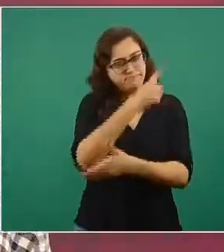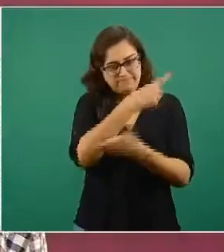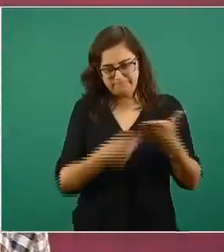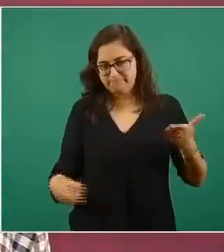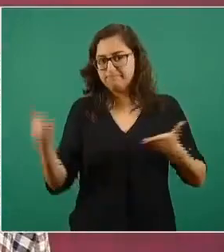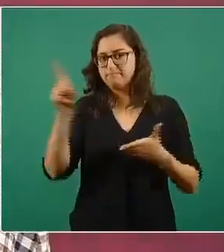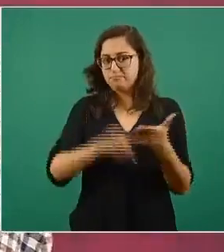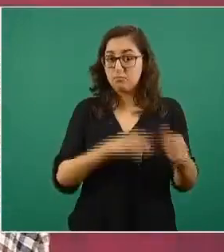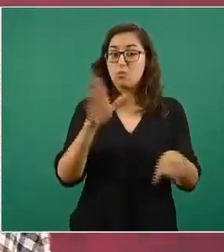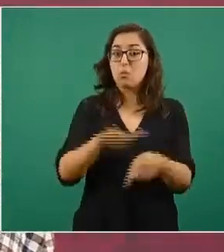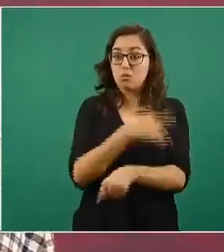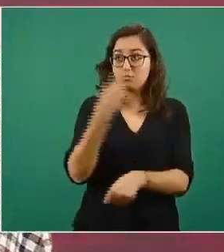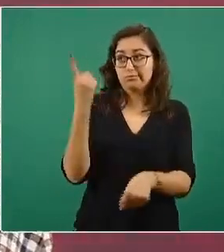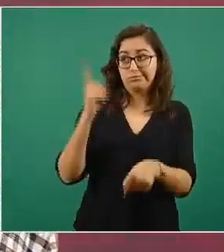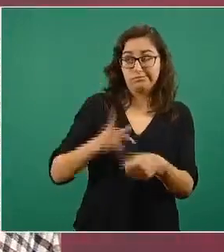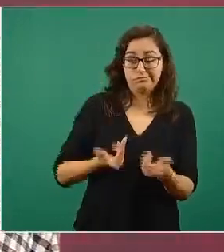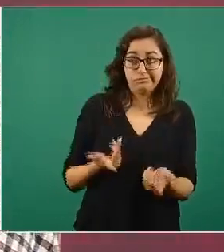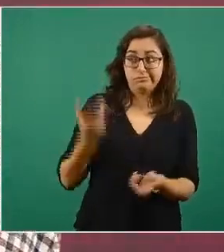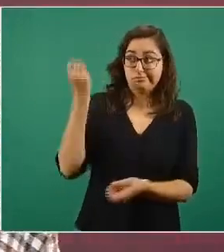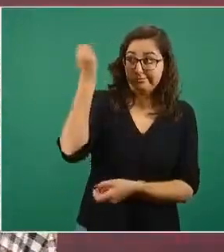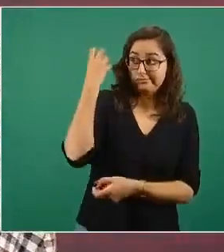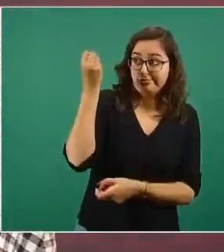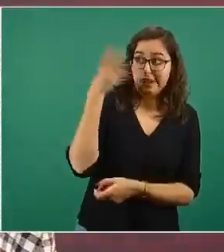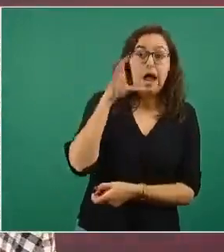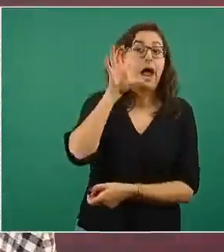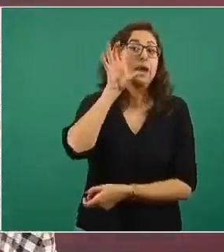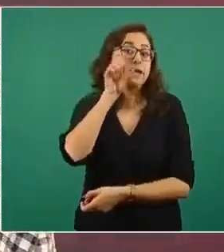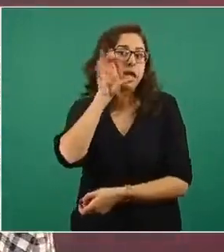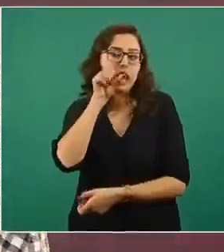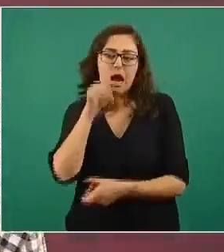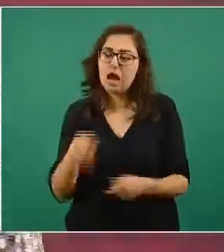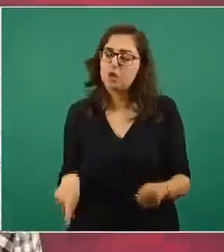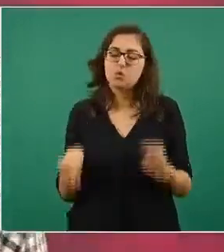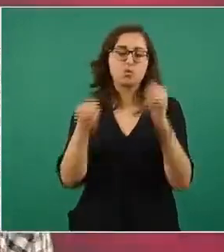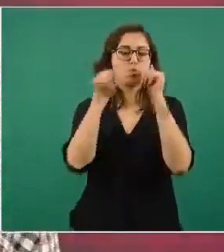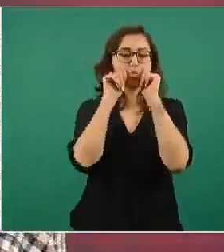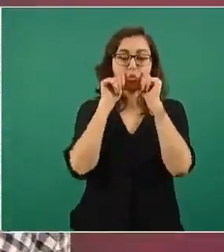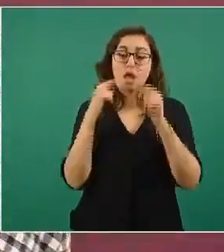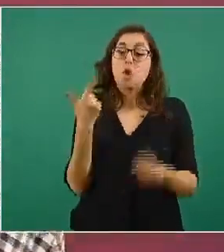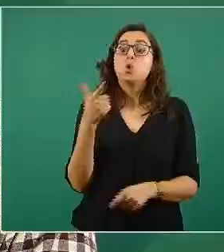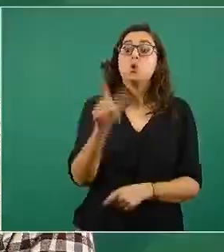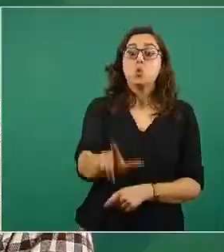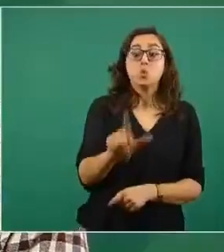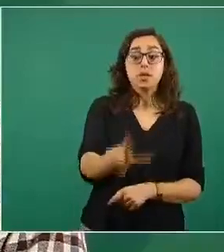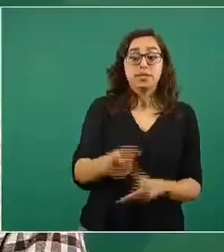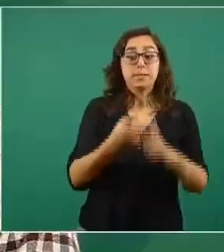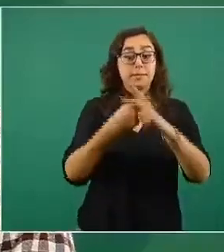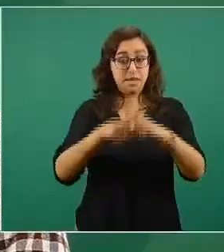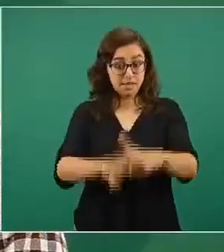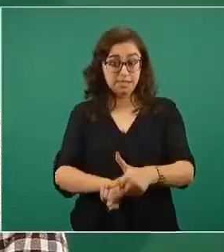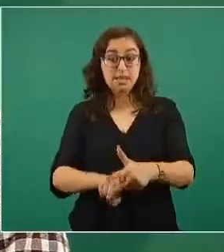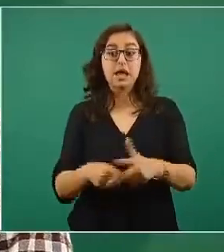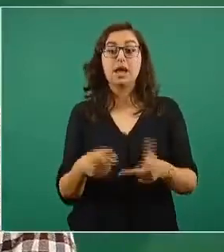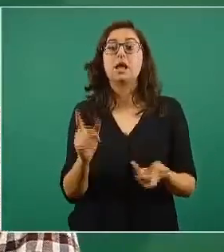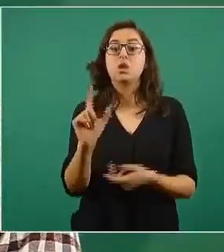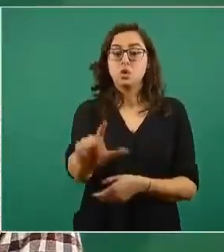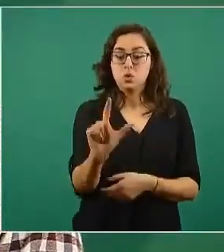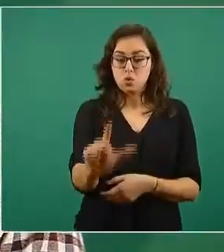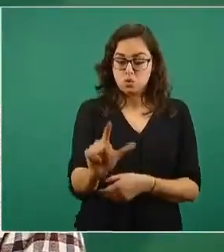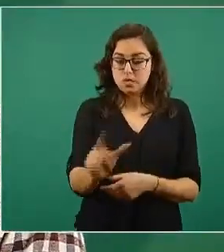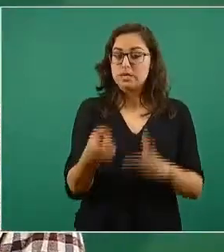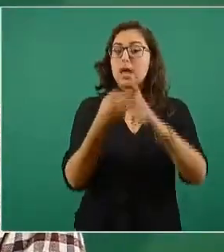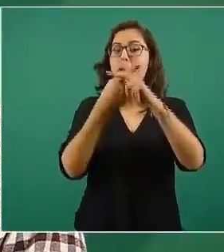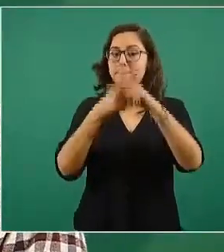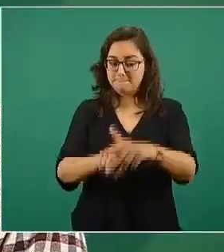términos del semáforo de riesgo COVID, aun cuando ha transitado a partir del próximo lunes, no a partir de hoy, sino a partir del próximo